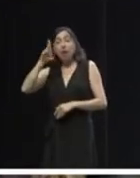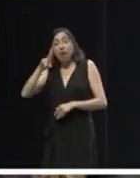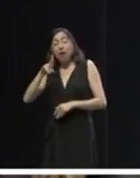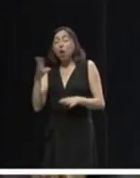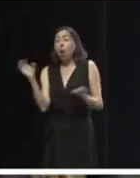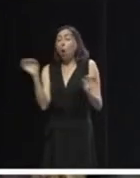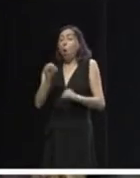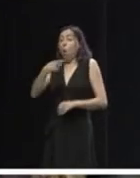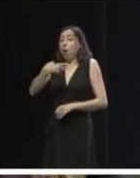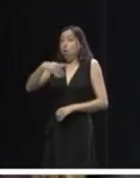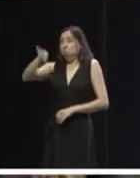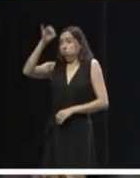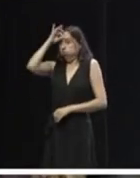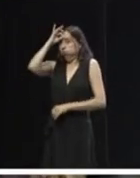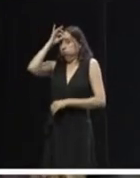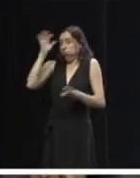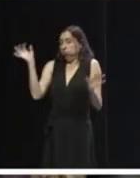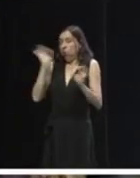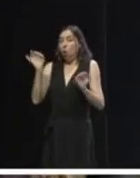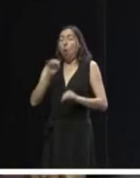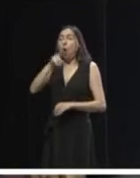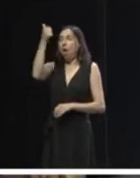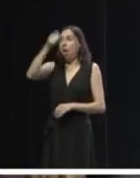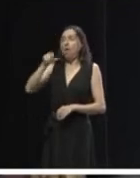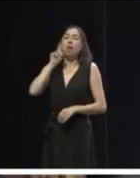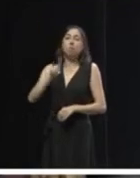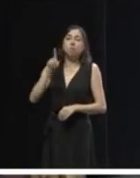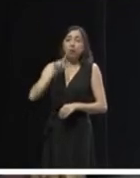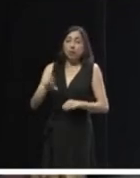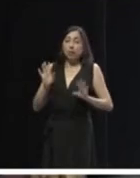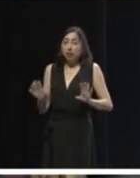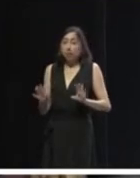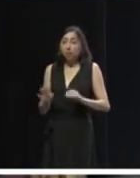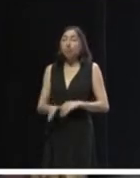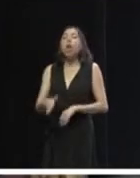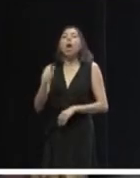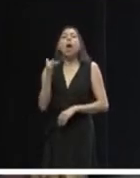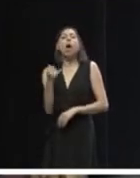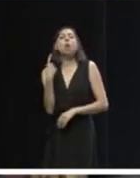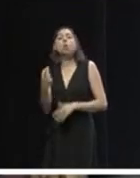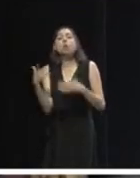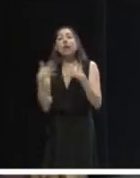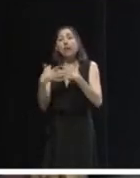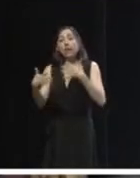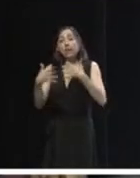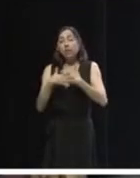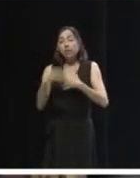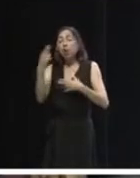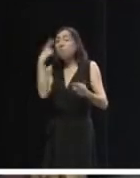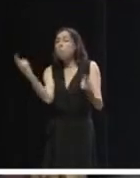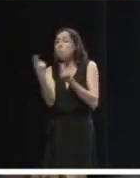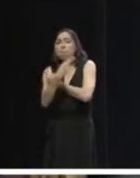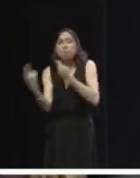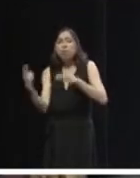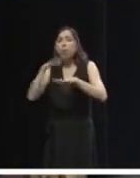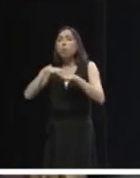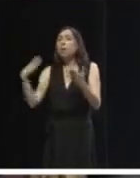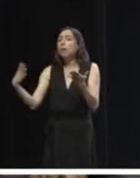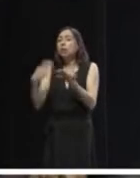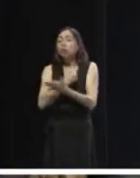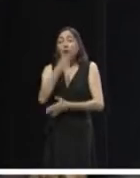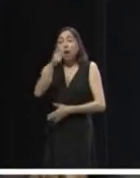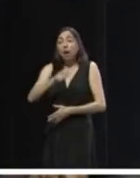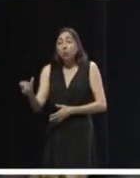sabe de qué habla o miente. Hay un registro que es público para todo el mundo de los